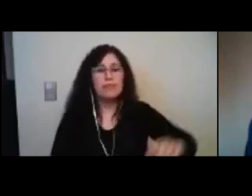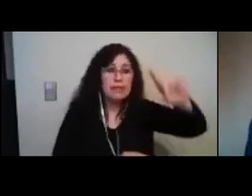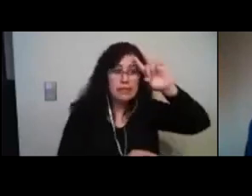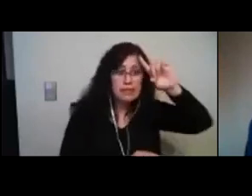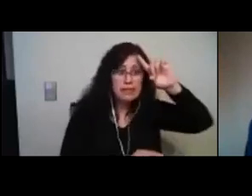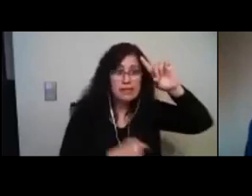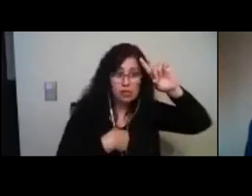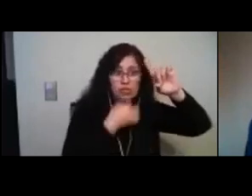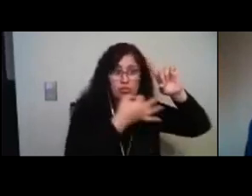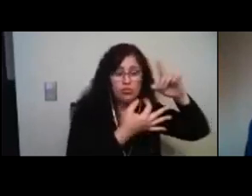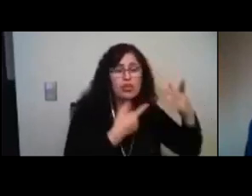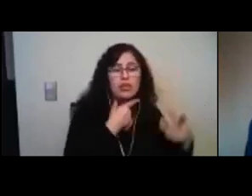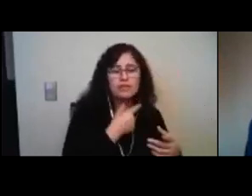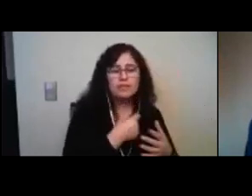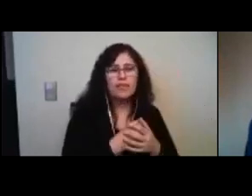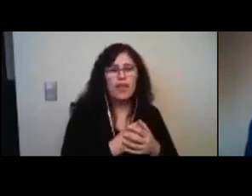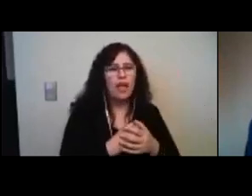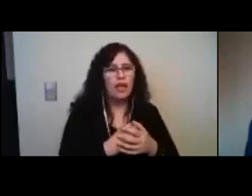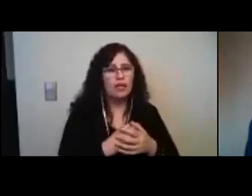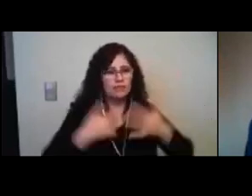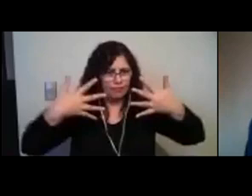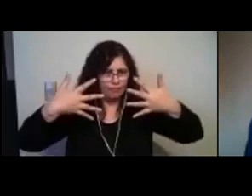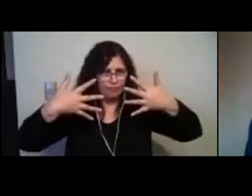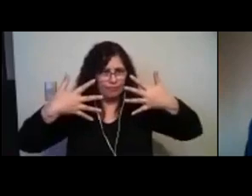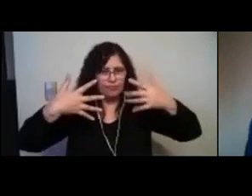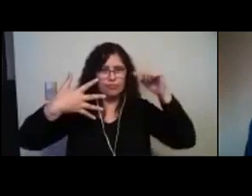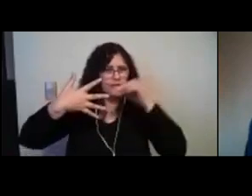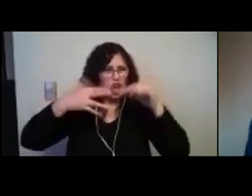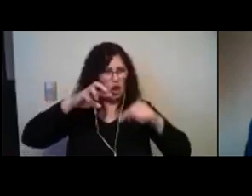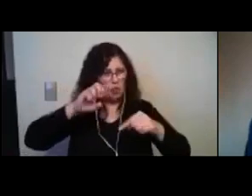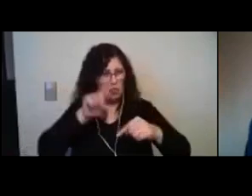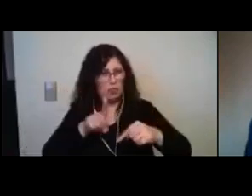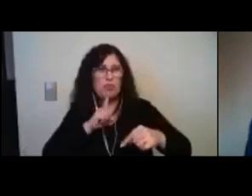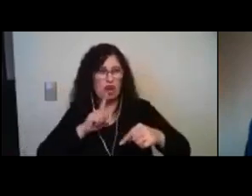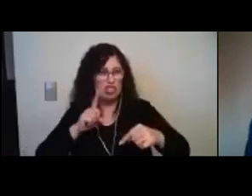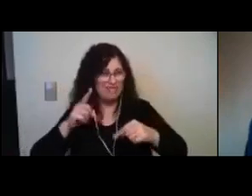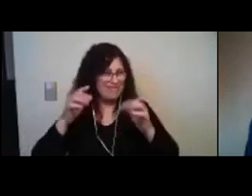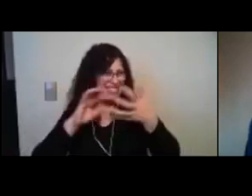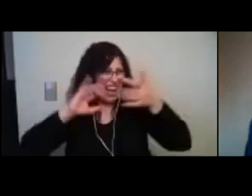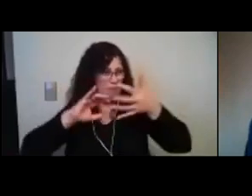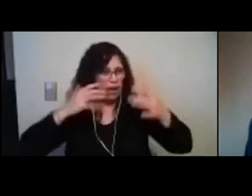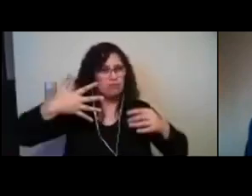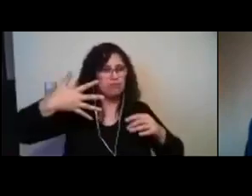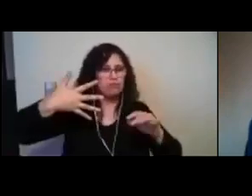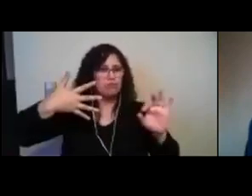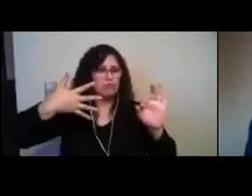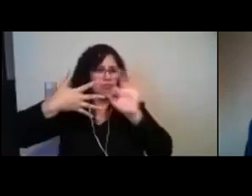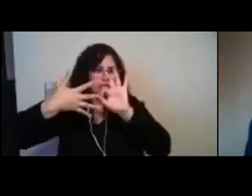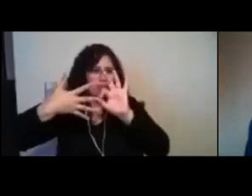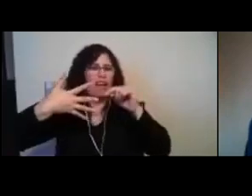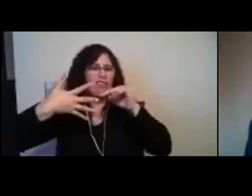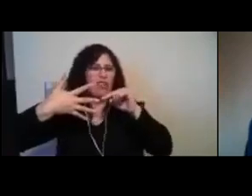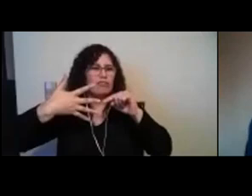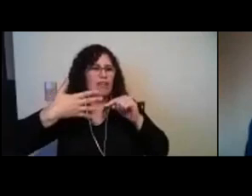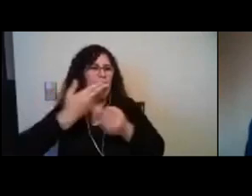fondo lo que hace la neurona posináptica es como retroalimentar, por decir, a la presináptica,